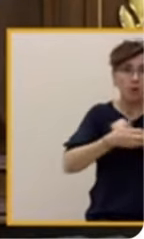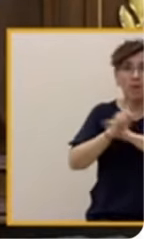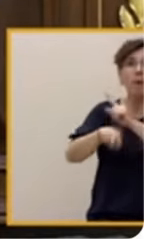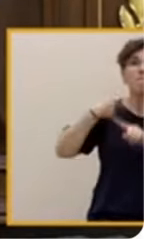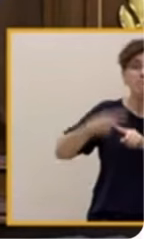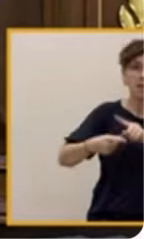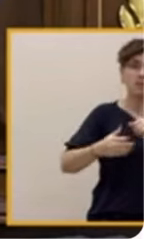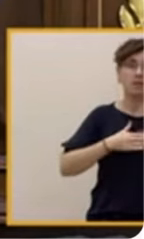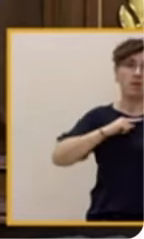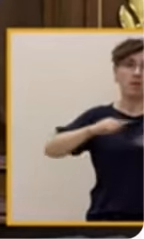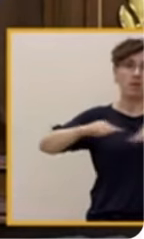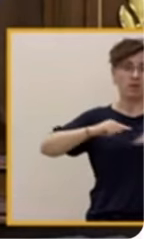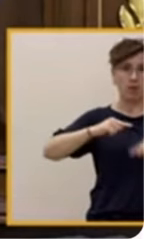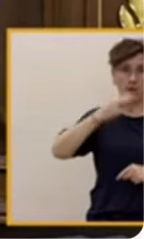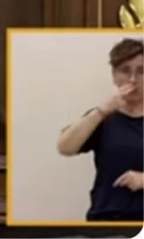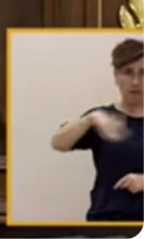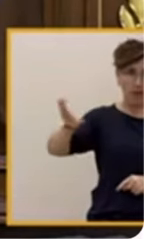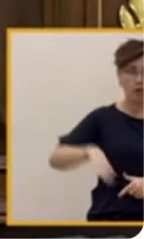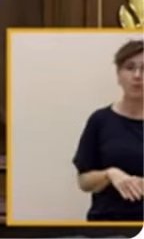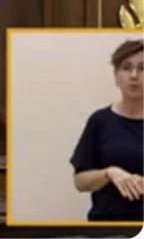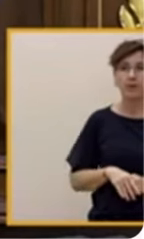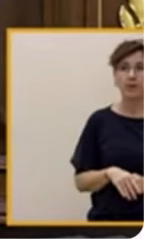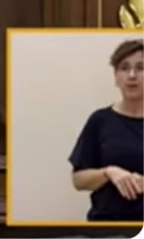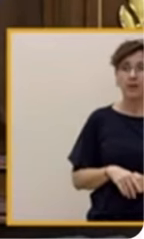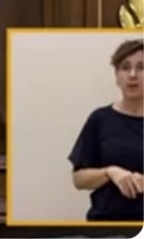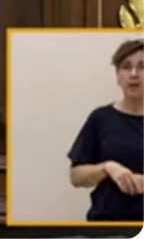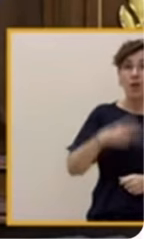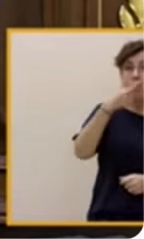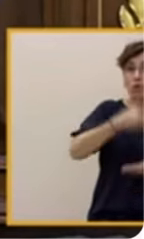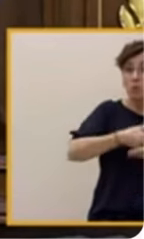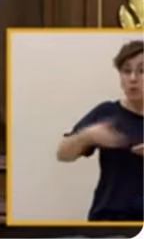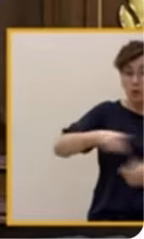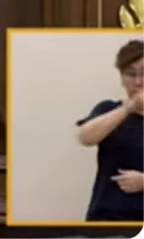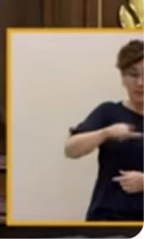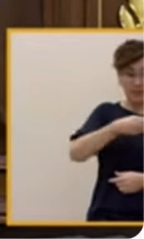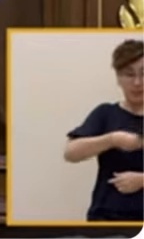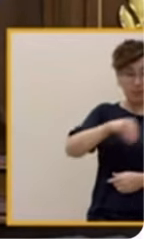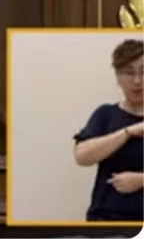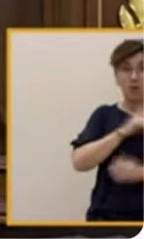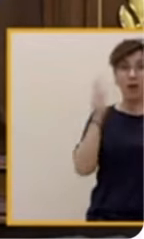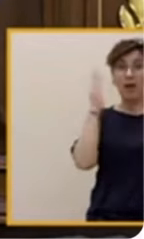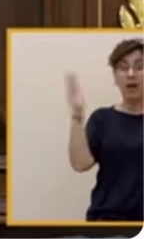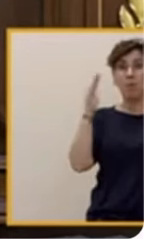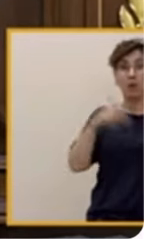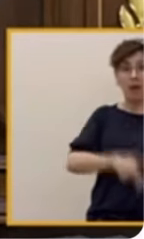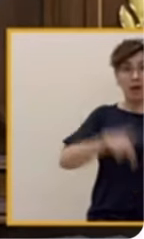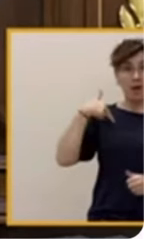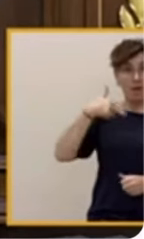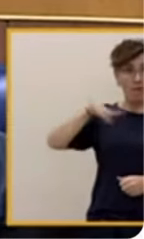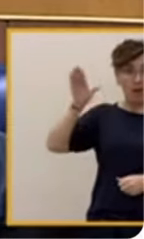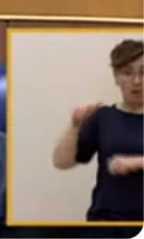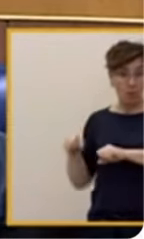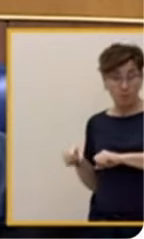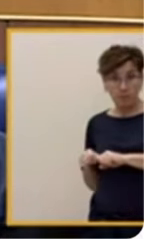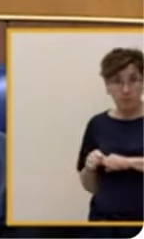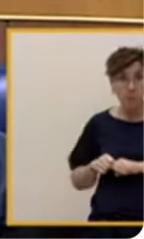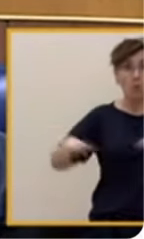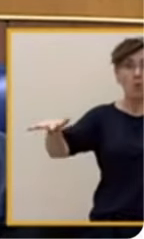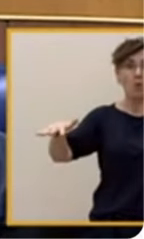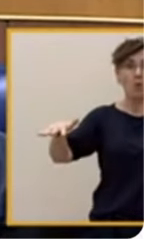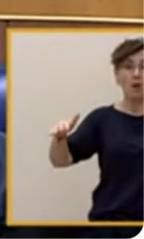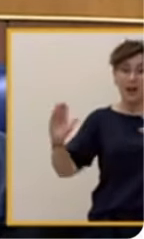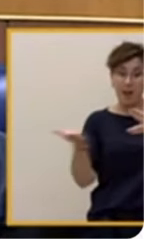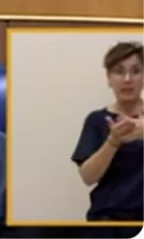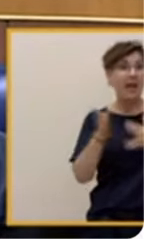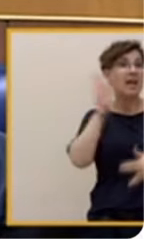millones de españoles y españolas que emigraron durante el franquismo. La mitad de ellos, por cierto, de manera irregular. Señorías,